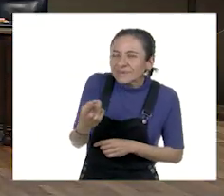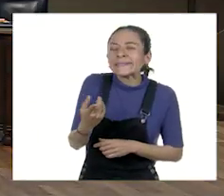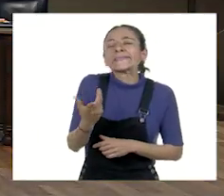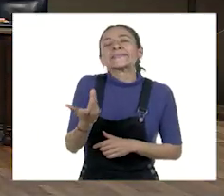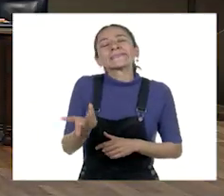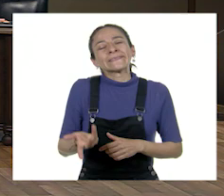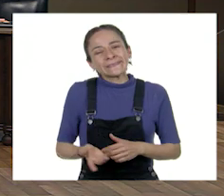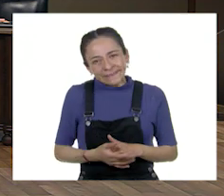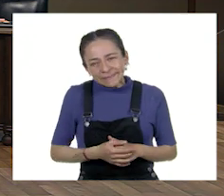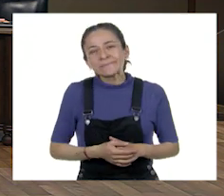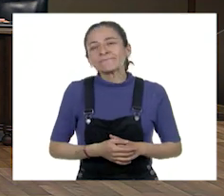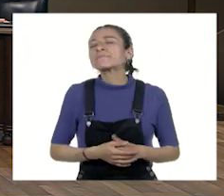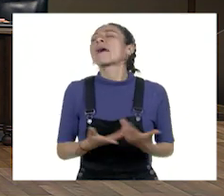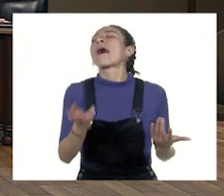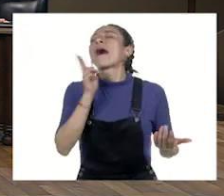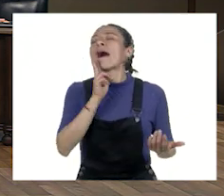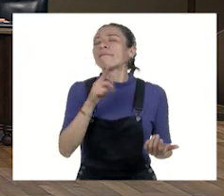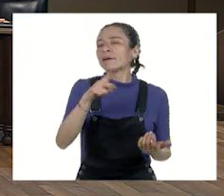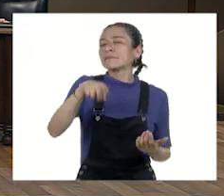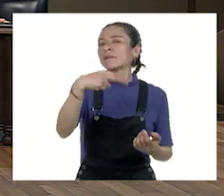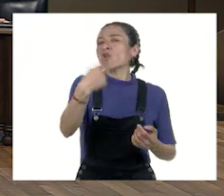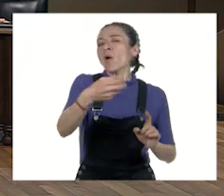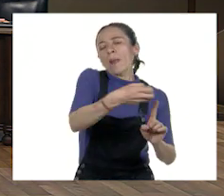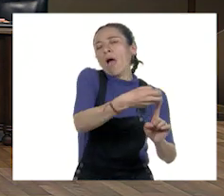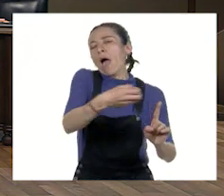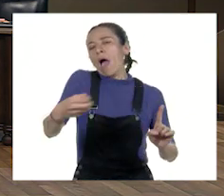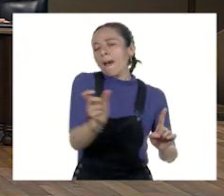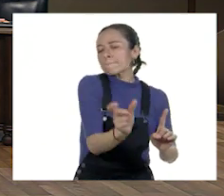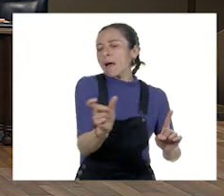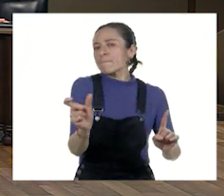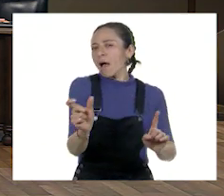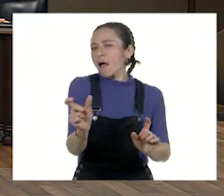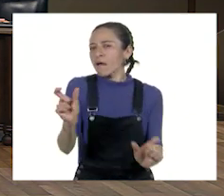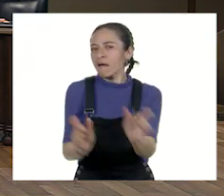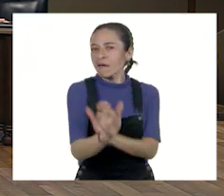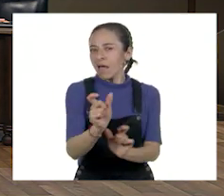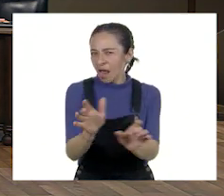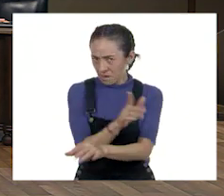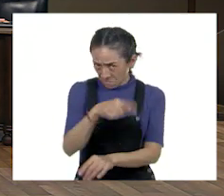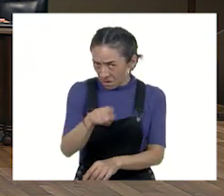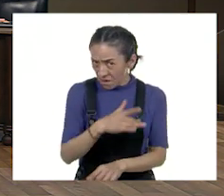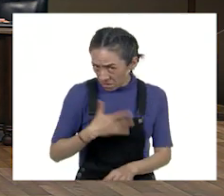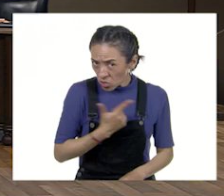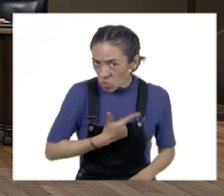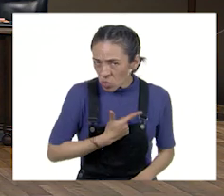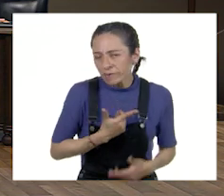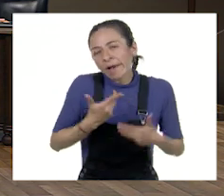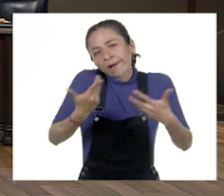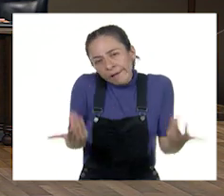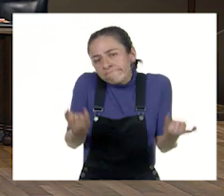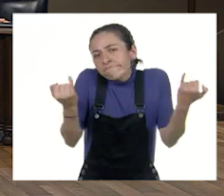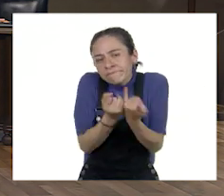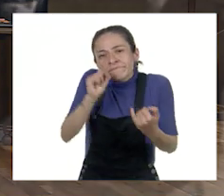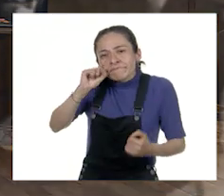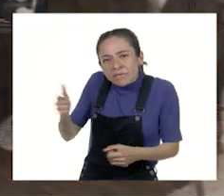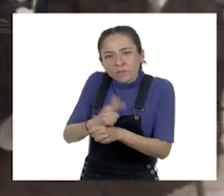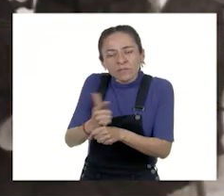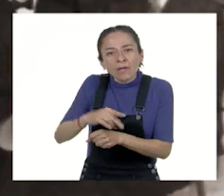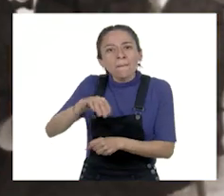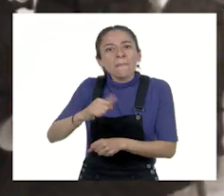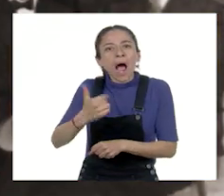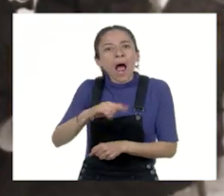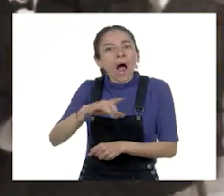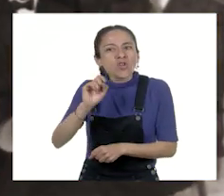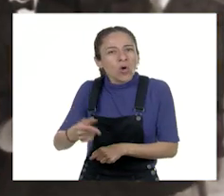¿a quién le gusta que le cambien el apellido? Por eso el diputado Magallón no se quedó con la espina clavada y salió en su propia